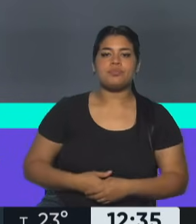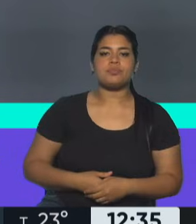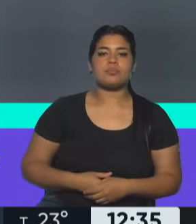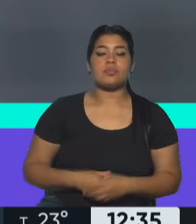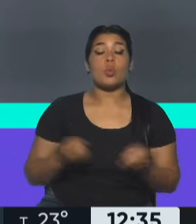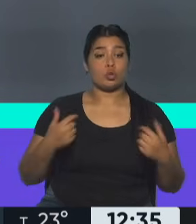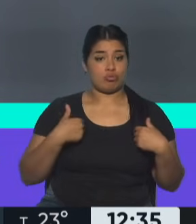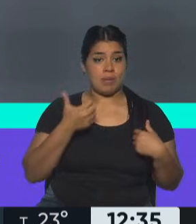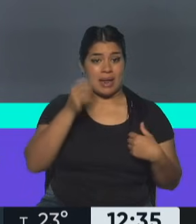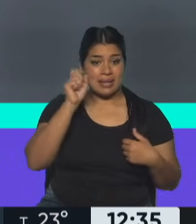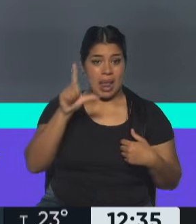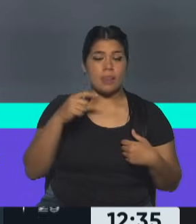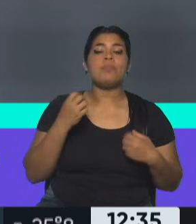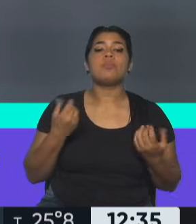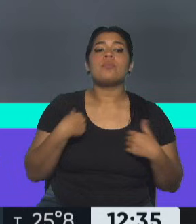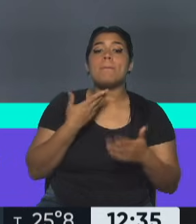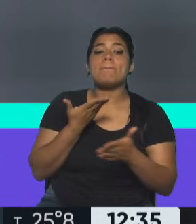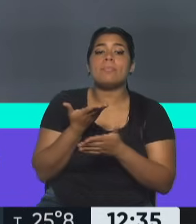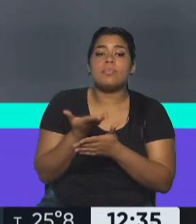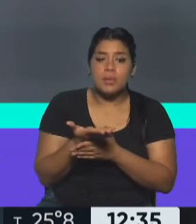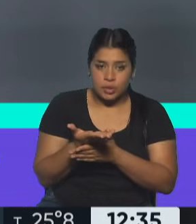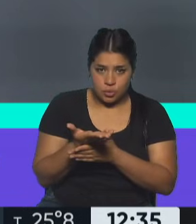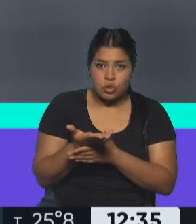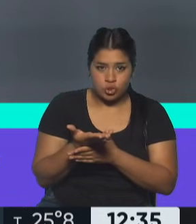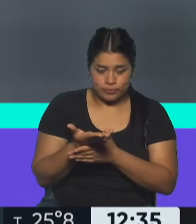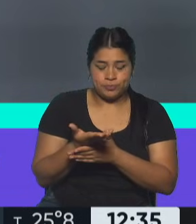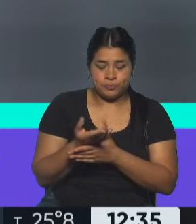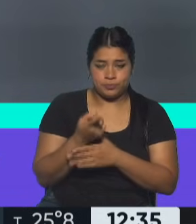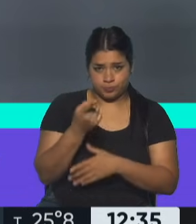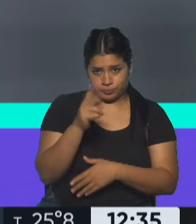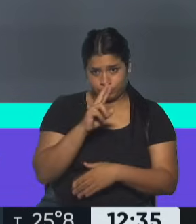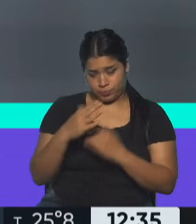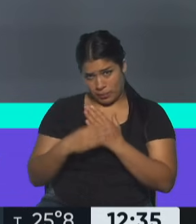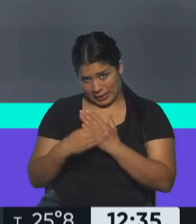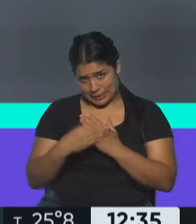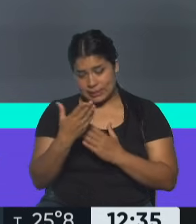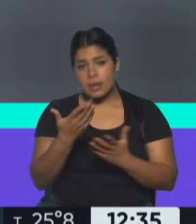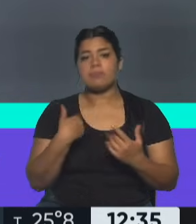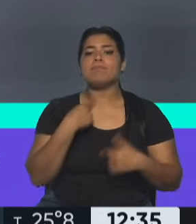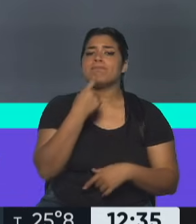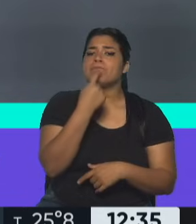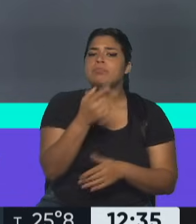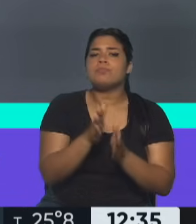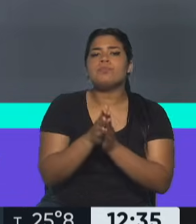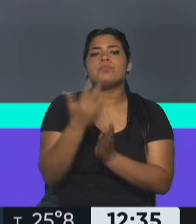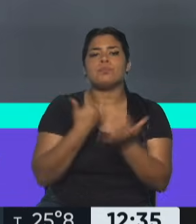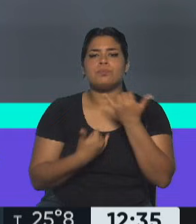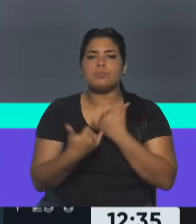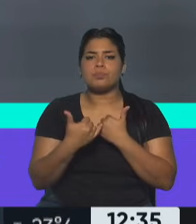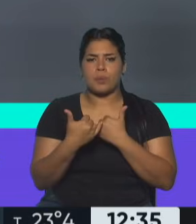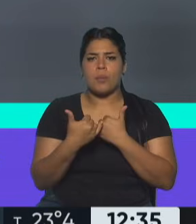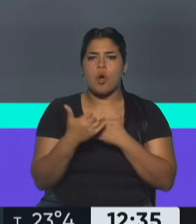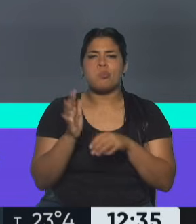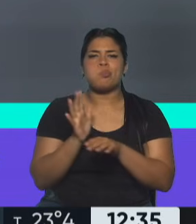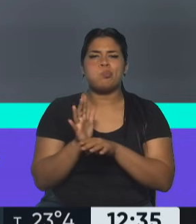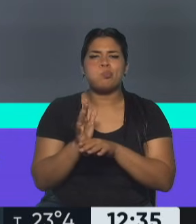Cadena 3. Lo que quiero pedirle, ministra, es una definición en función de lo que preguntaba recién el